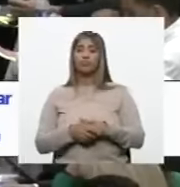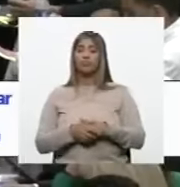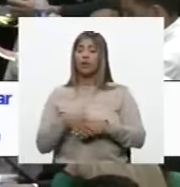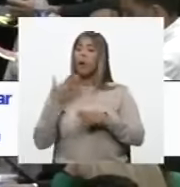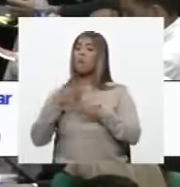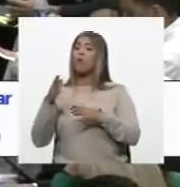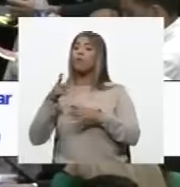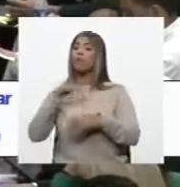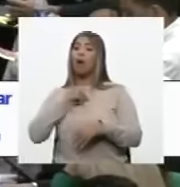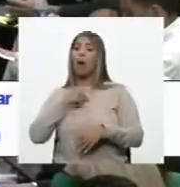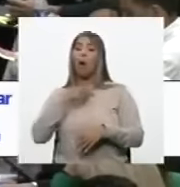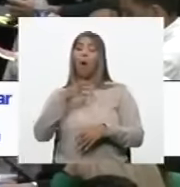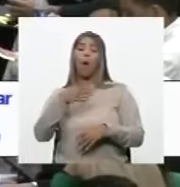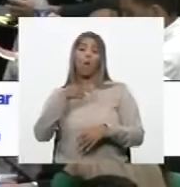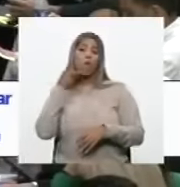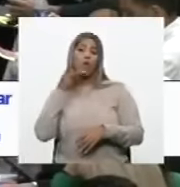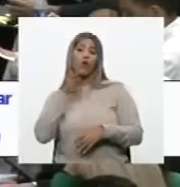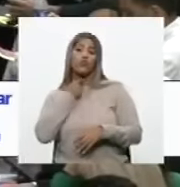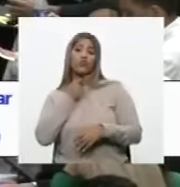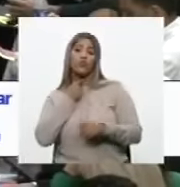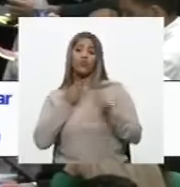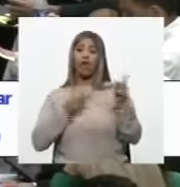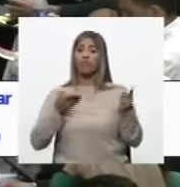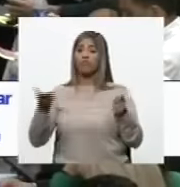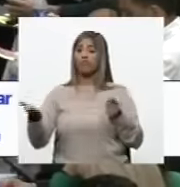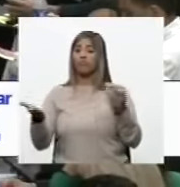sin importar la bandera política que levante,